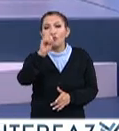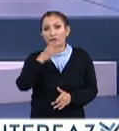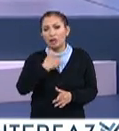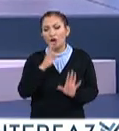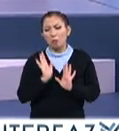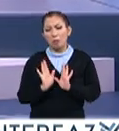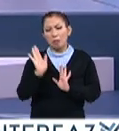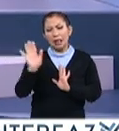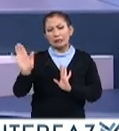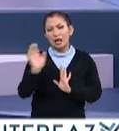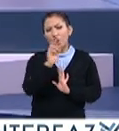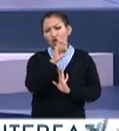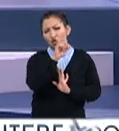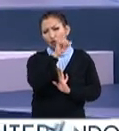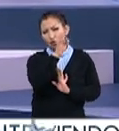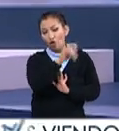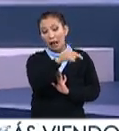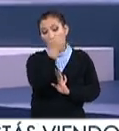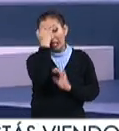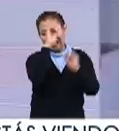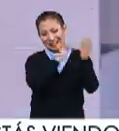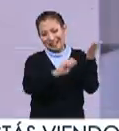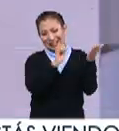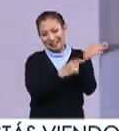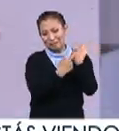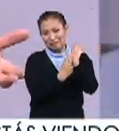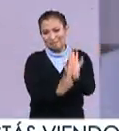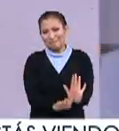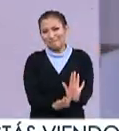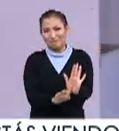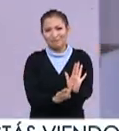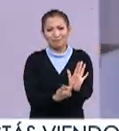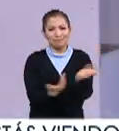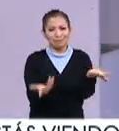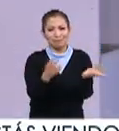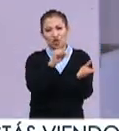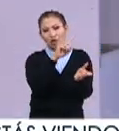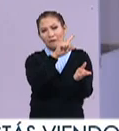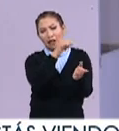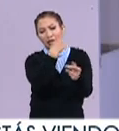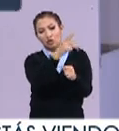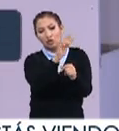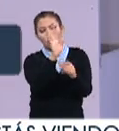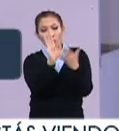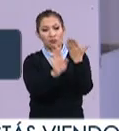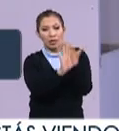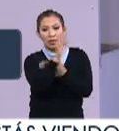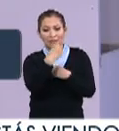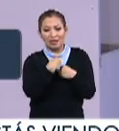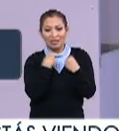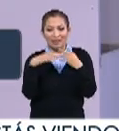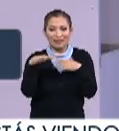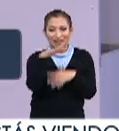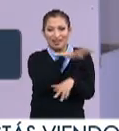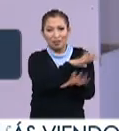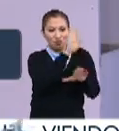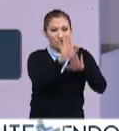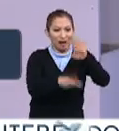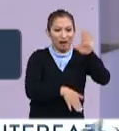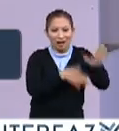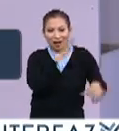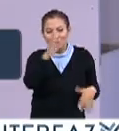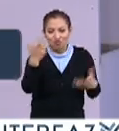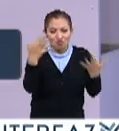muchas similitudes y Rulfo es el autor en donde nos presenta novelas donde los fantasmas viven, los